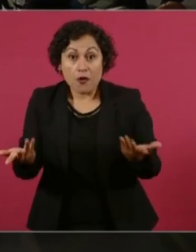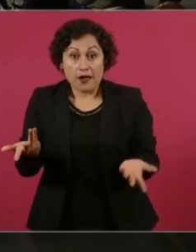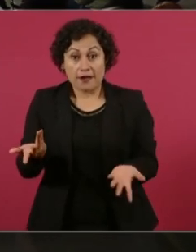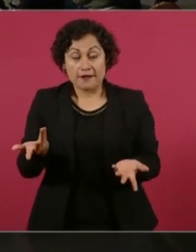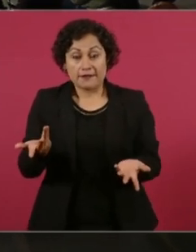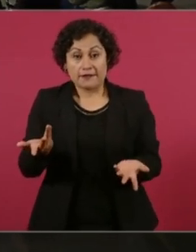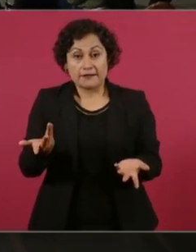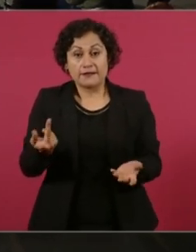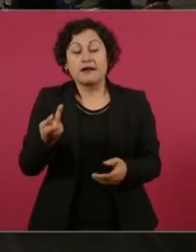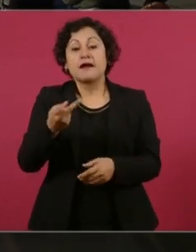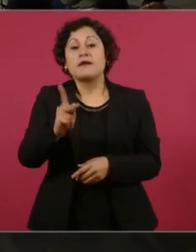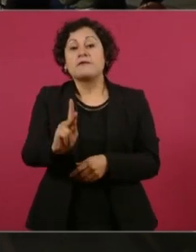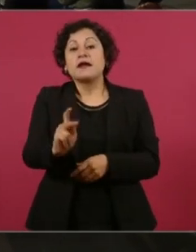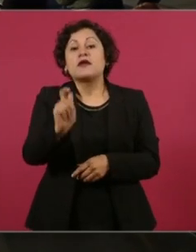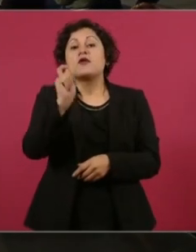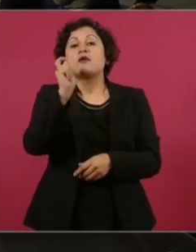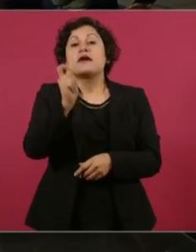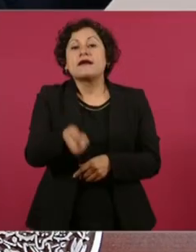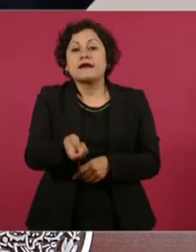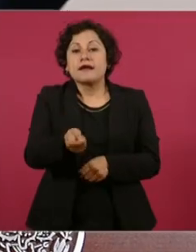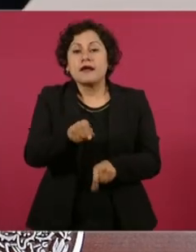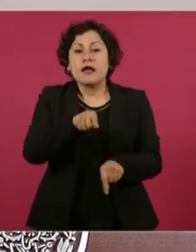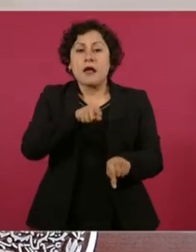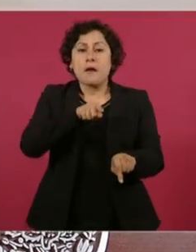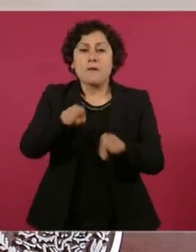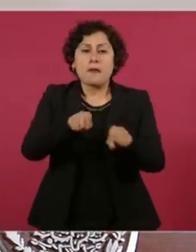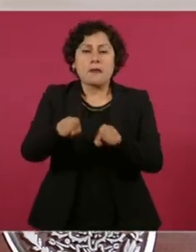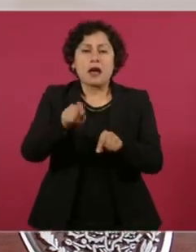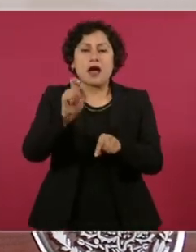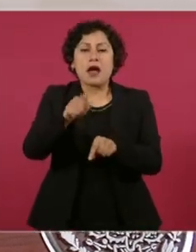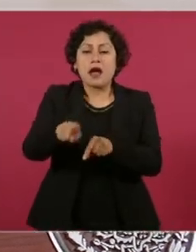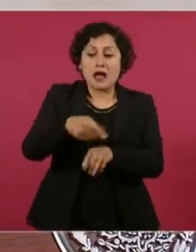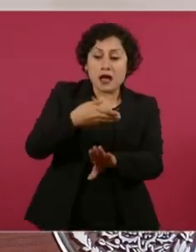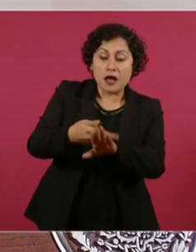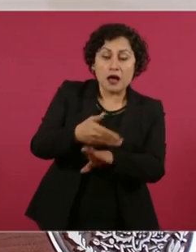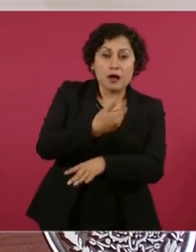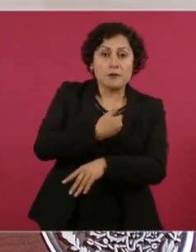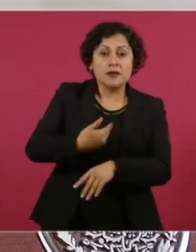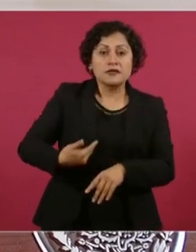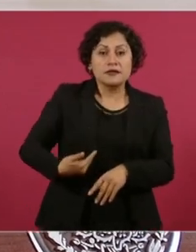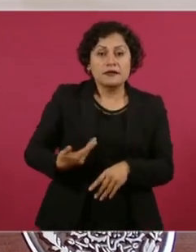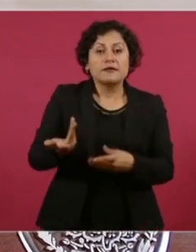Aquí, porque aquí están concentrados todos los medios.